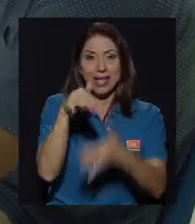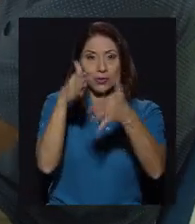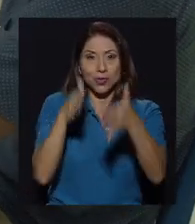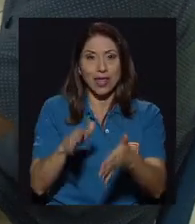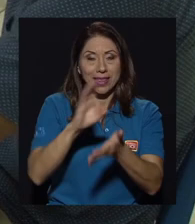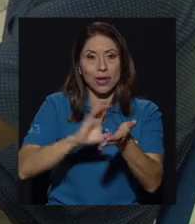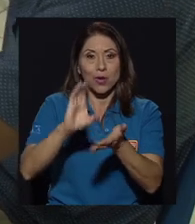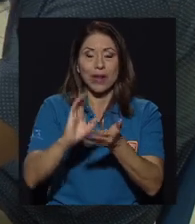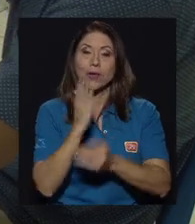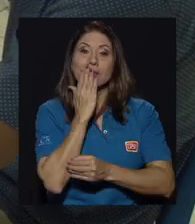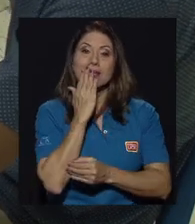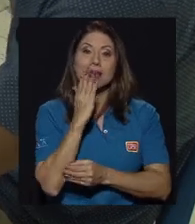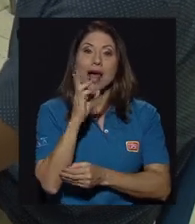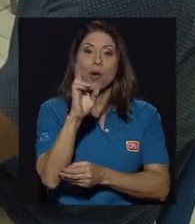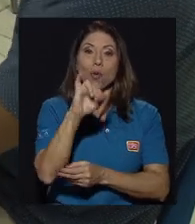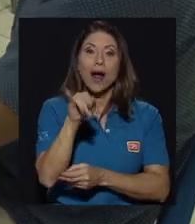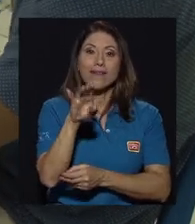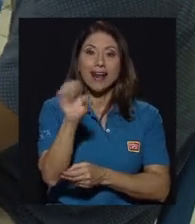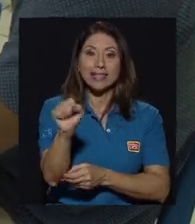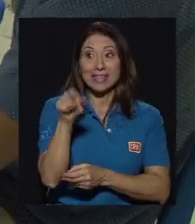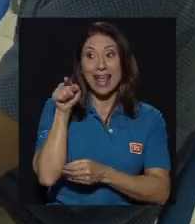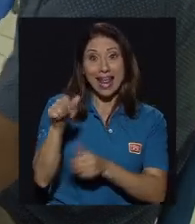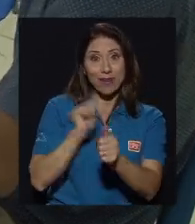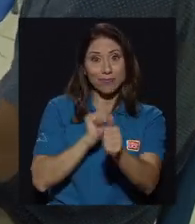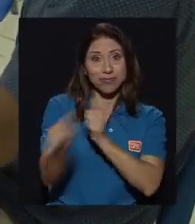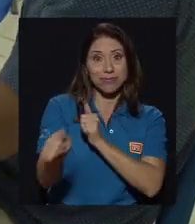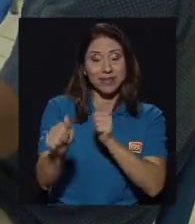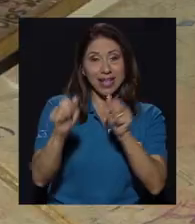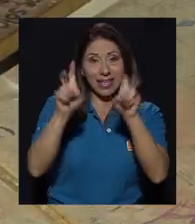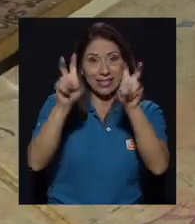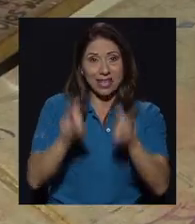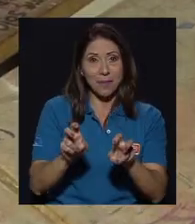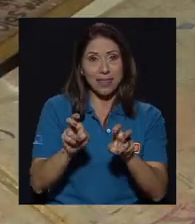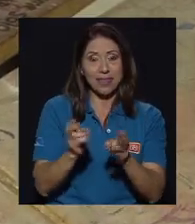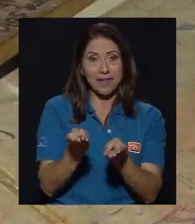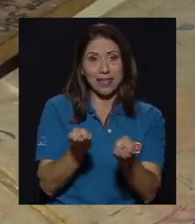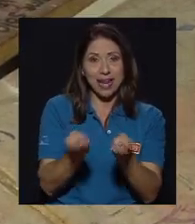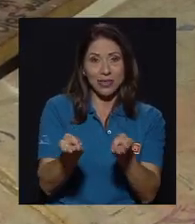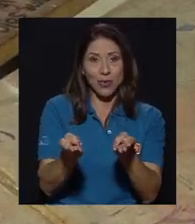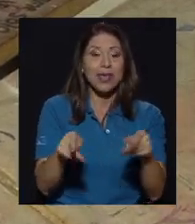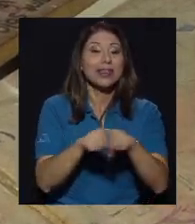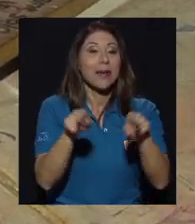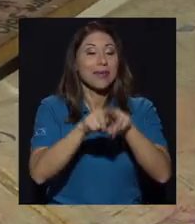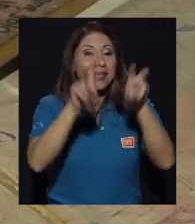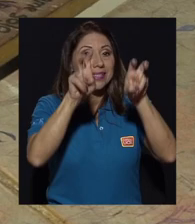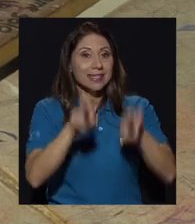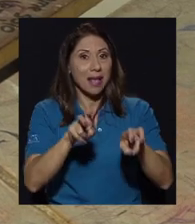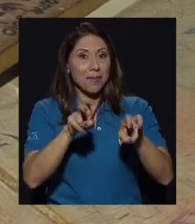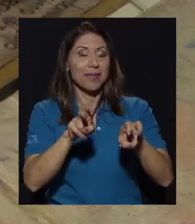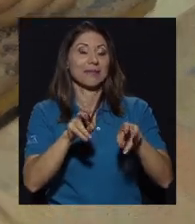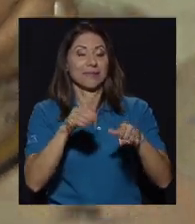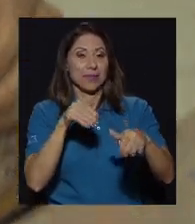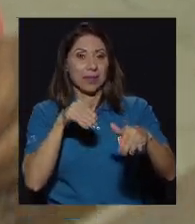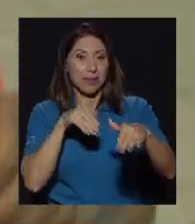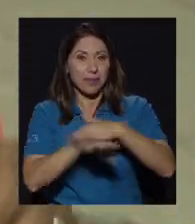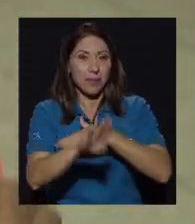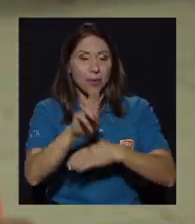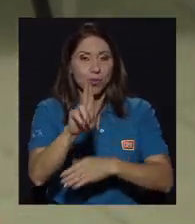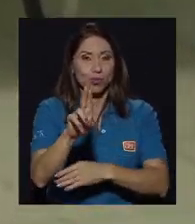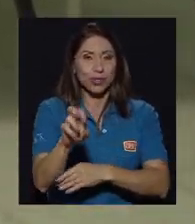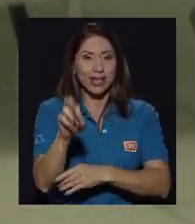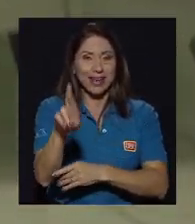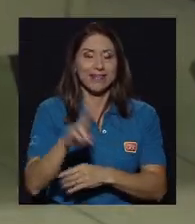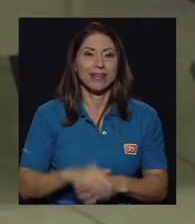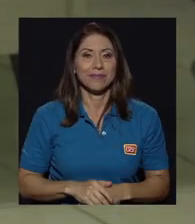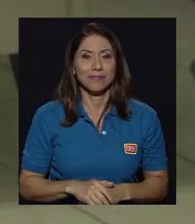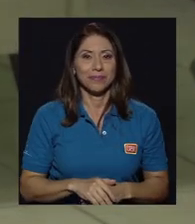Colegio Indígena de Ujarrás. Él aprobó el examen de bachillerato y la prueba de aptitud académica para ingresar a la UCR.